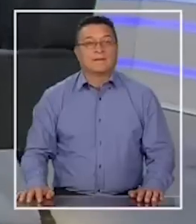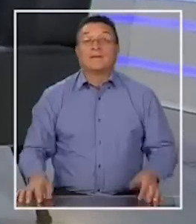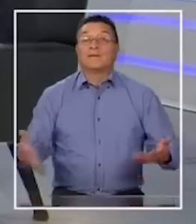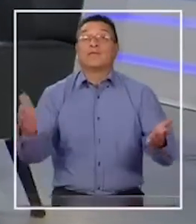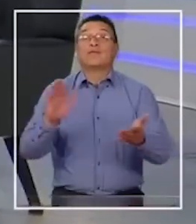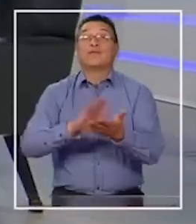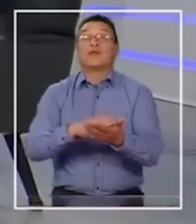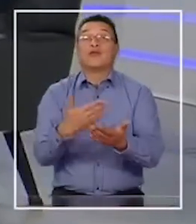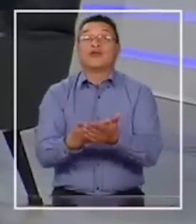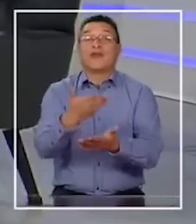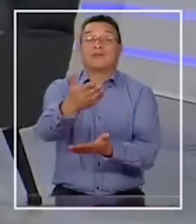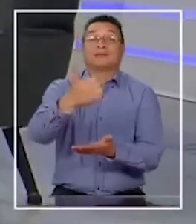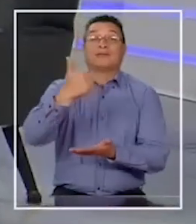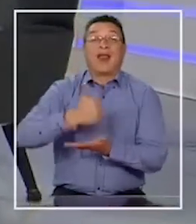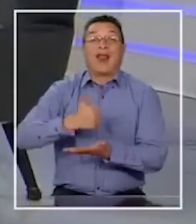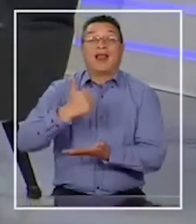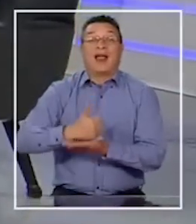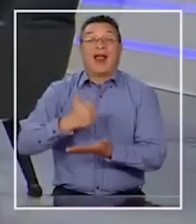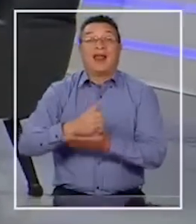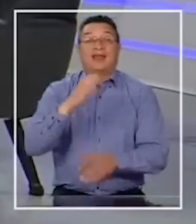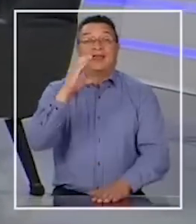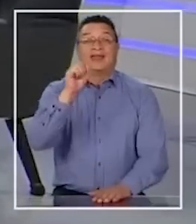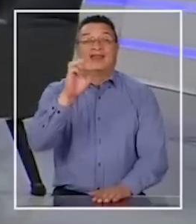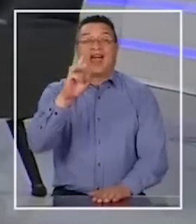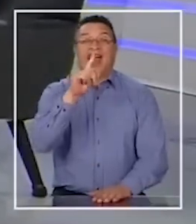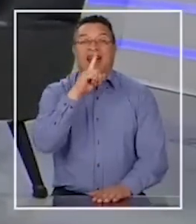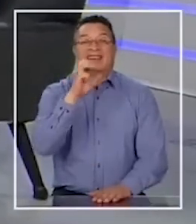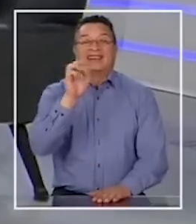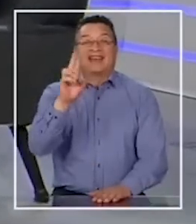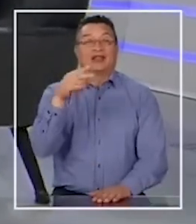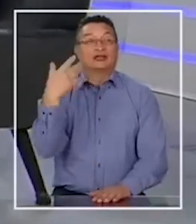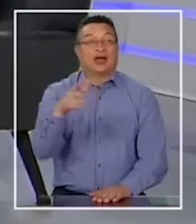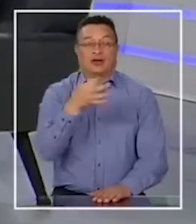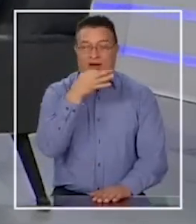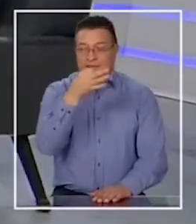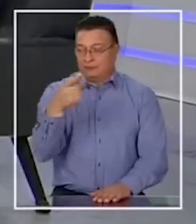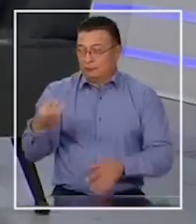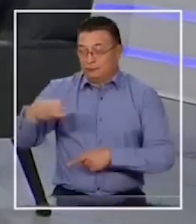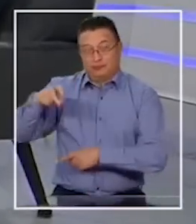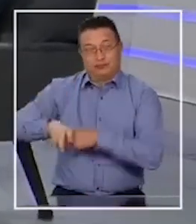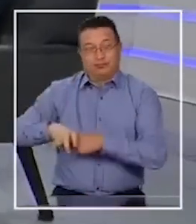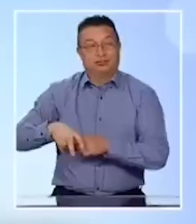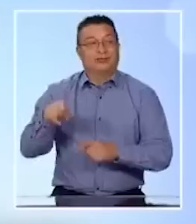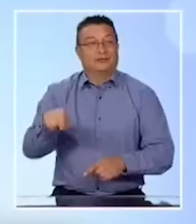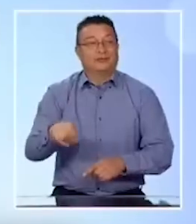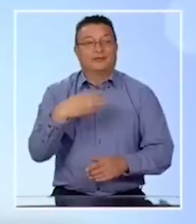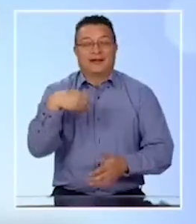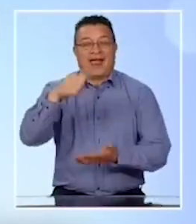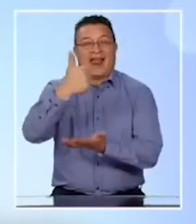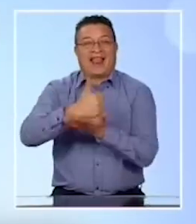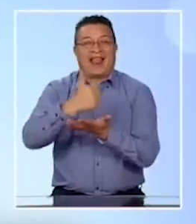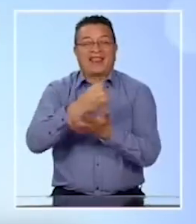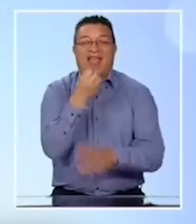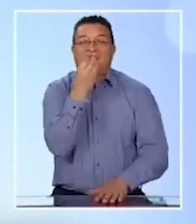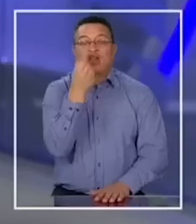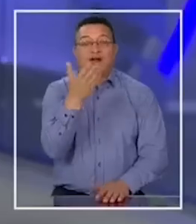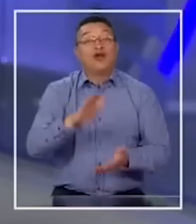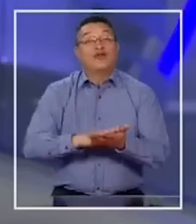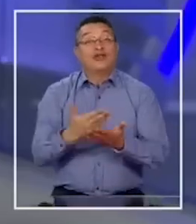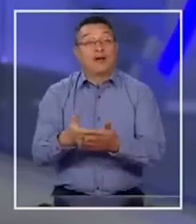cómo está alcalde Rodolfo Carter lo habíamos anunciado ya estaba sentadito ahí el alcalde de la Florida cómo está Muy buenos